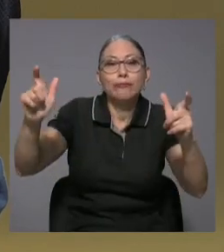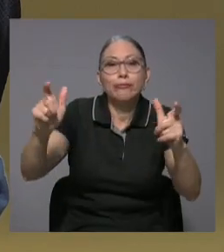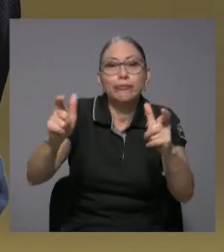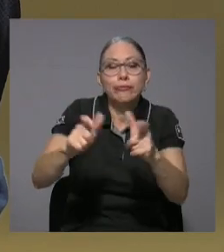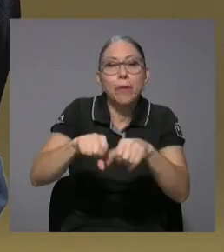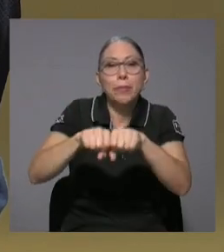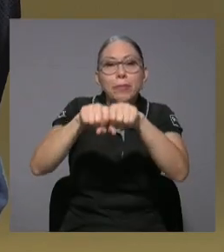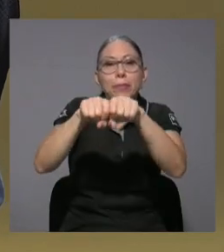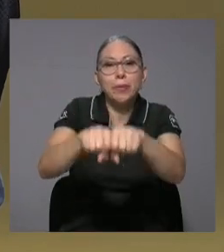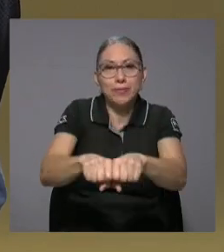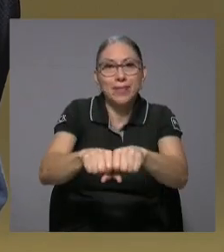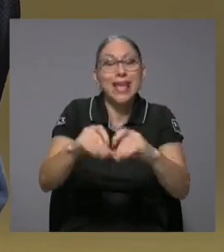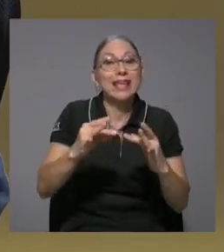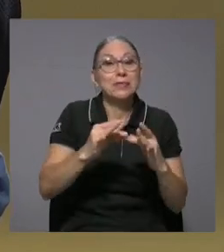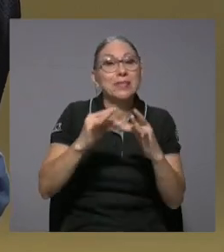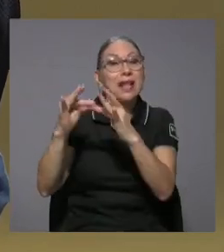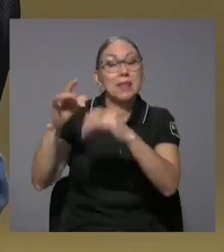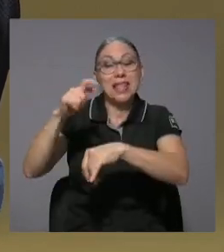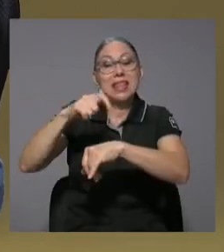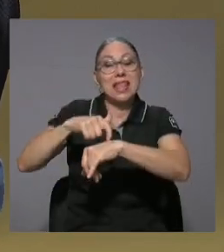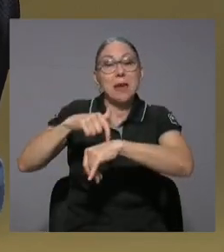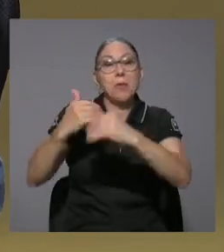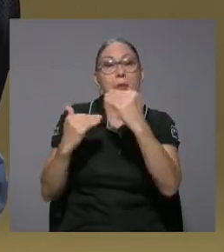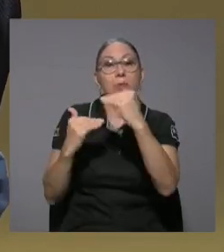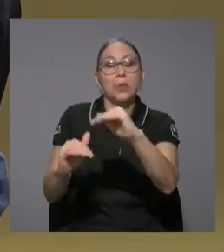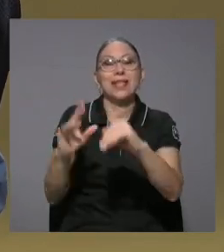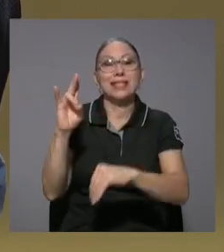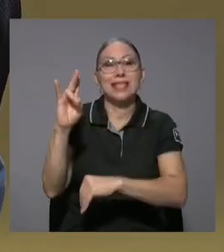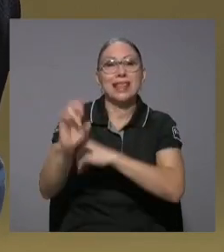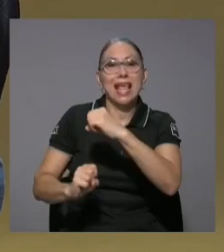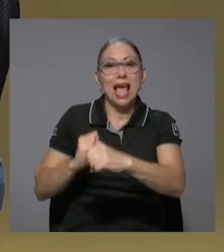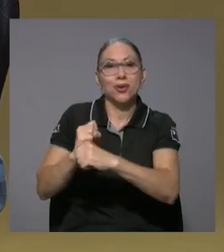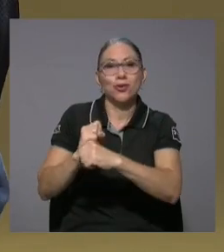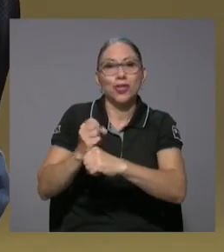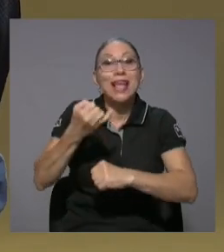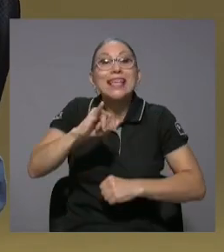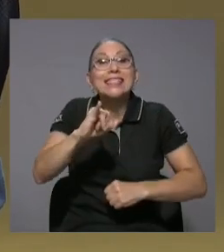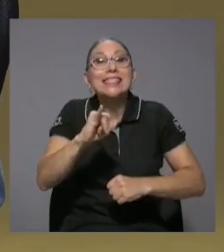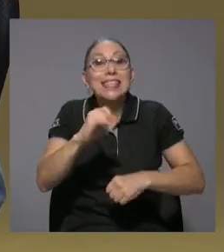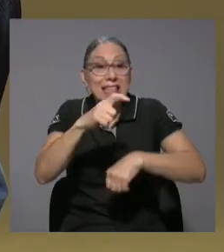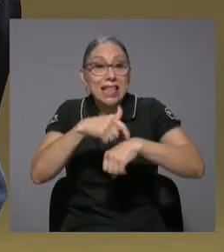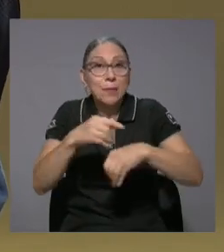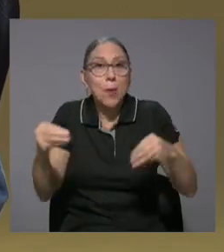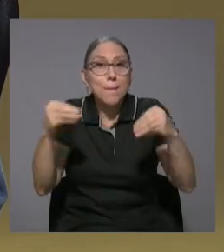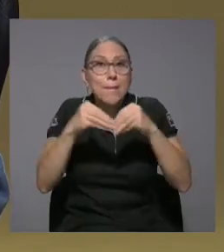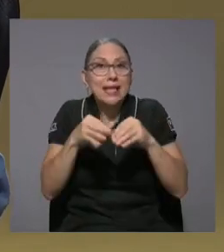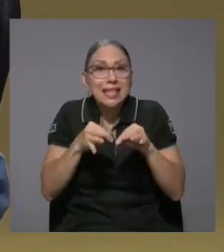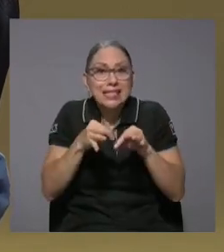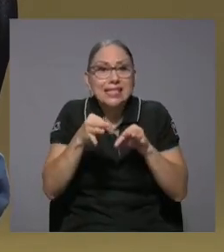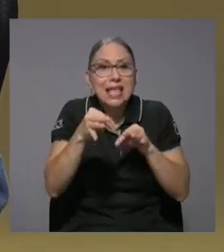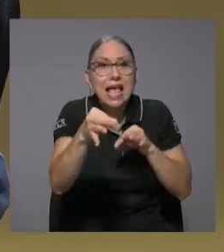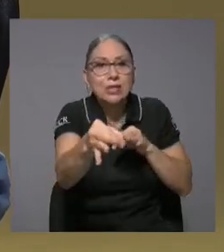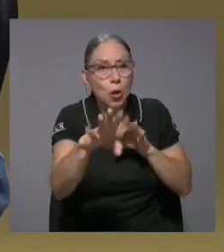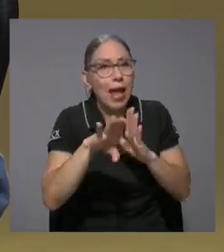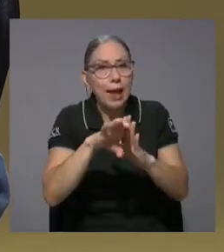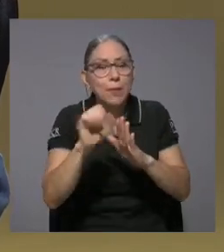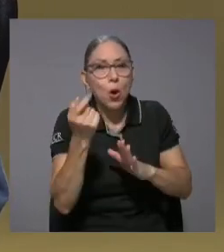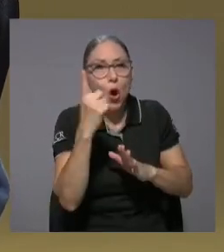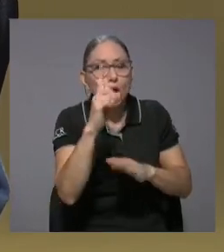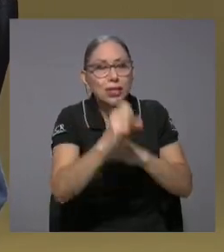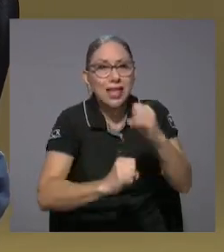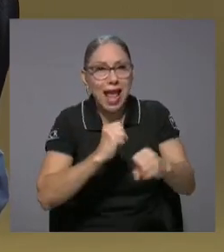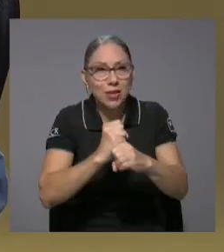el indicador medido a 7 años. Cuando uno da unos plazos muy extensos, hasta 11 años, para mirar si la gente se graduó, el indicador